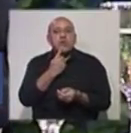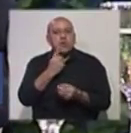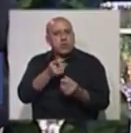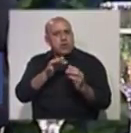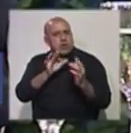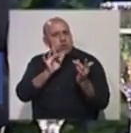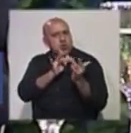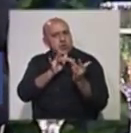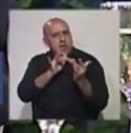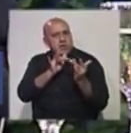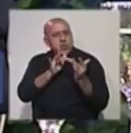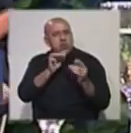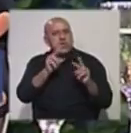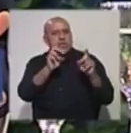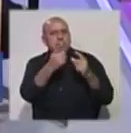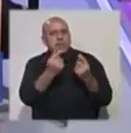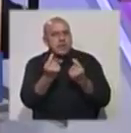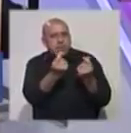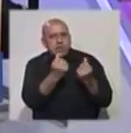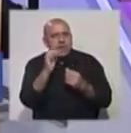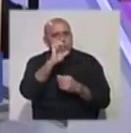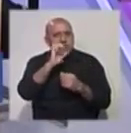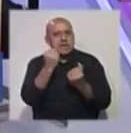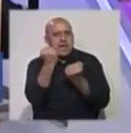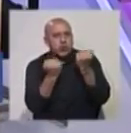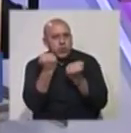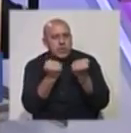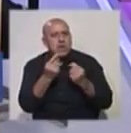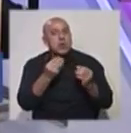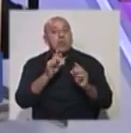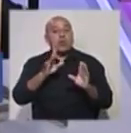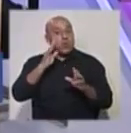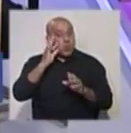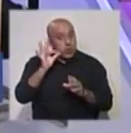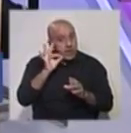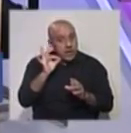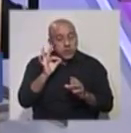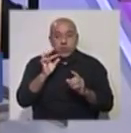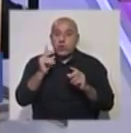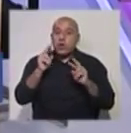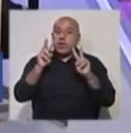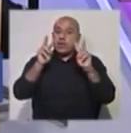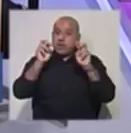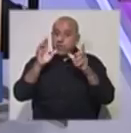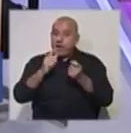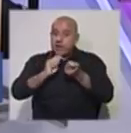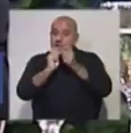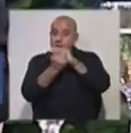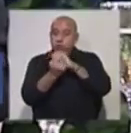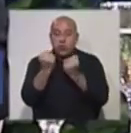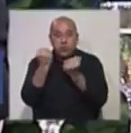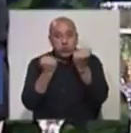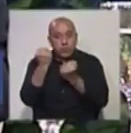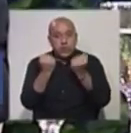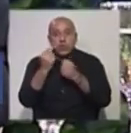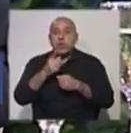el sistema económico y generaba lo que hoy vemos. Ahora, cuidado con no mirar en profundidad el cambio económico en Brasil y quién está